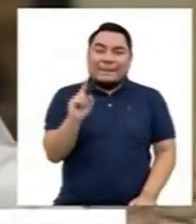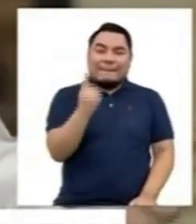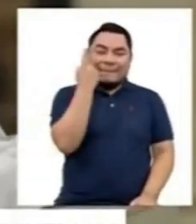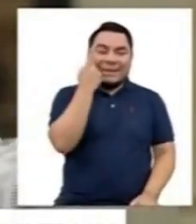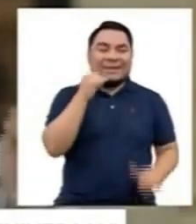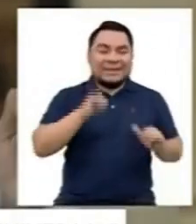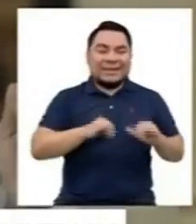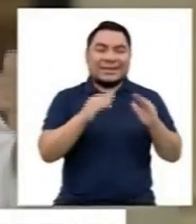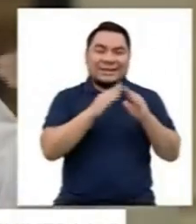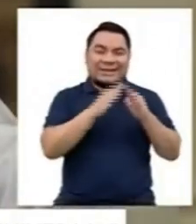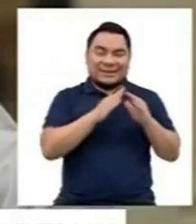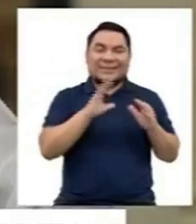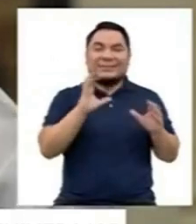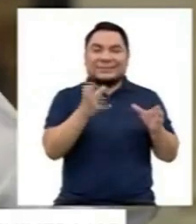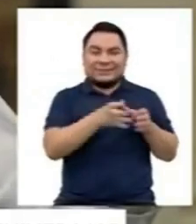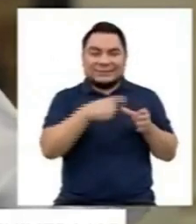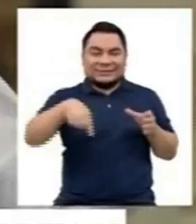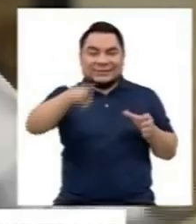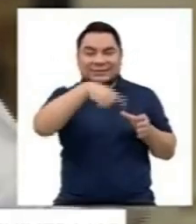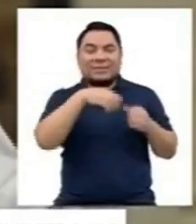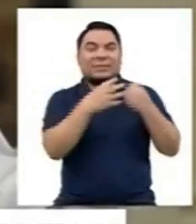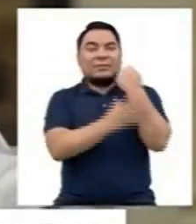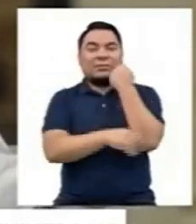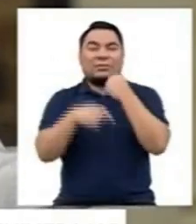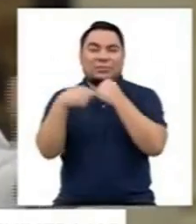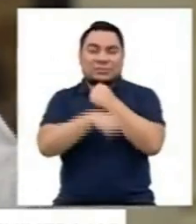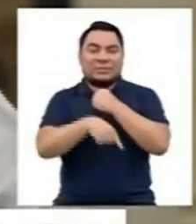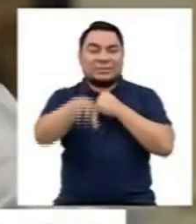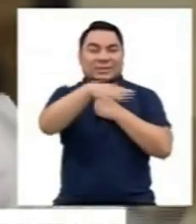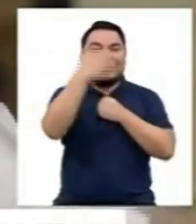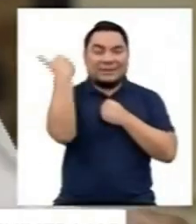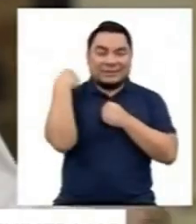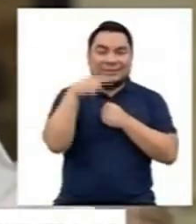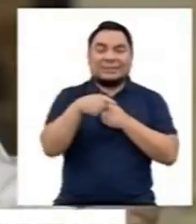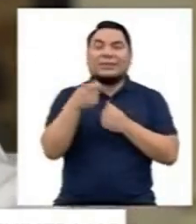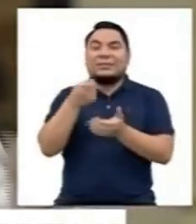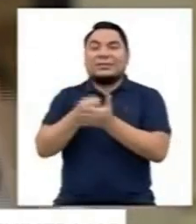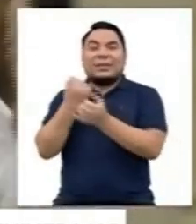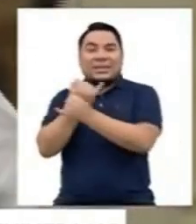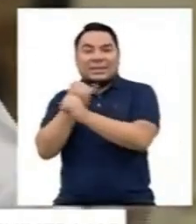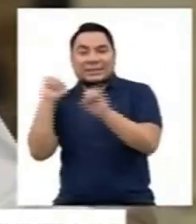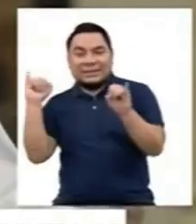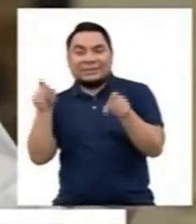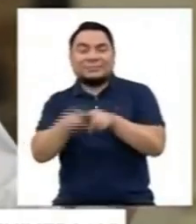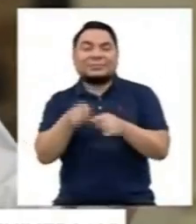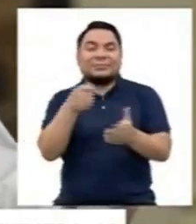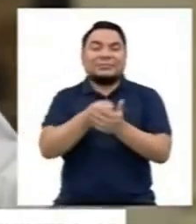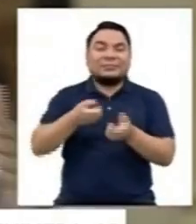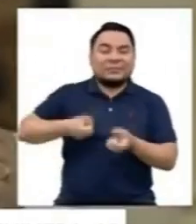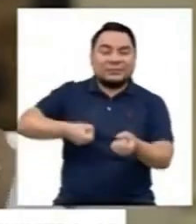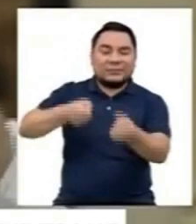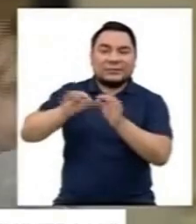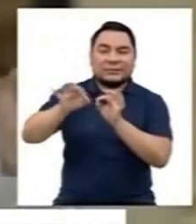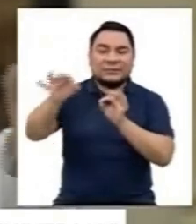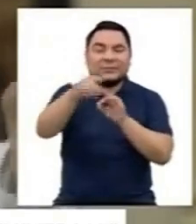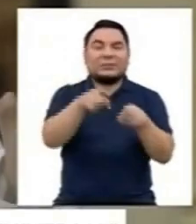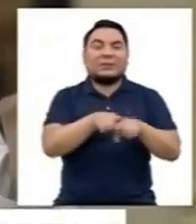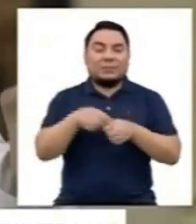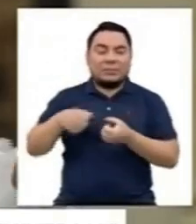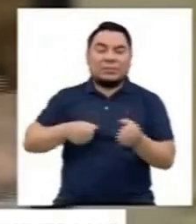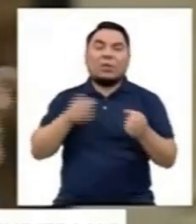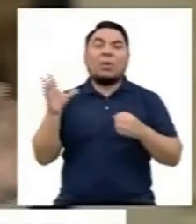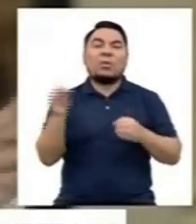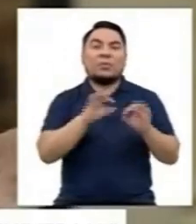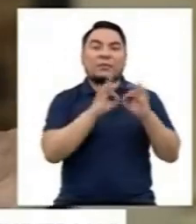Perú. Efectivamente, este laboratorio, lo que tenemos informaciones hasta este momento, va a iniciar la fase 3